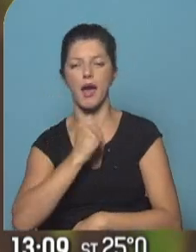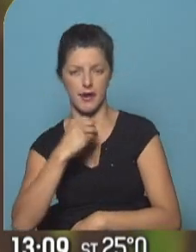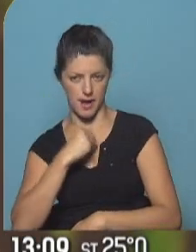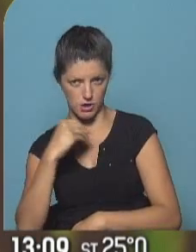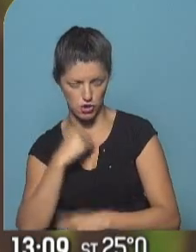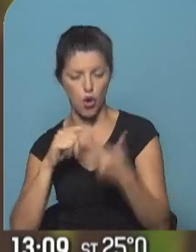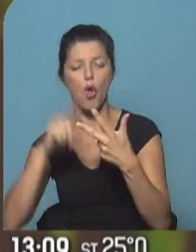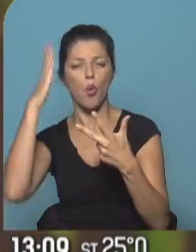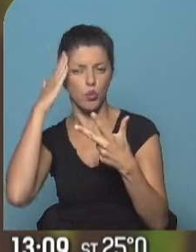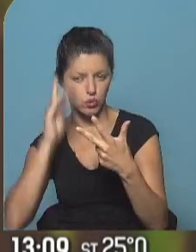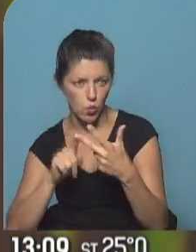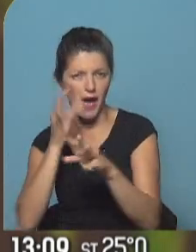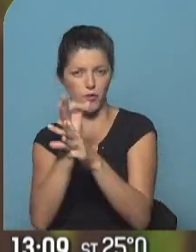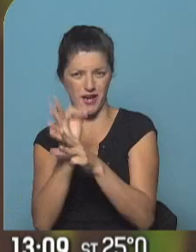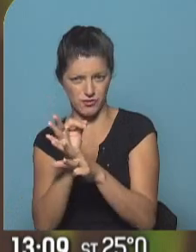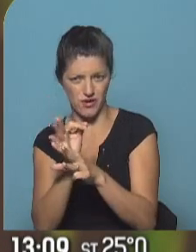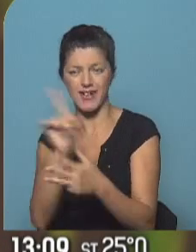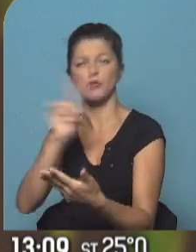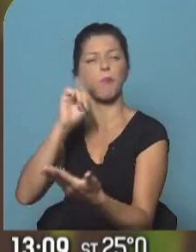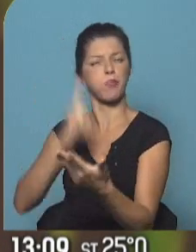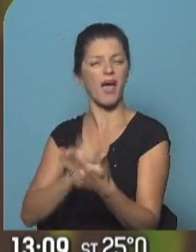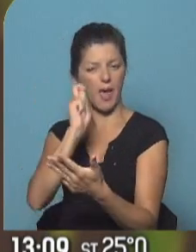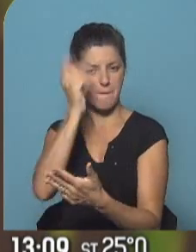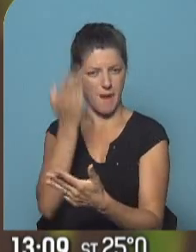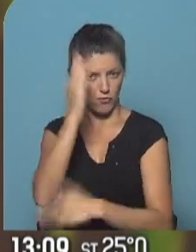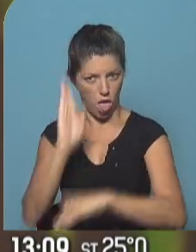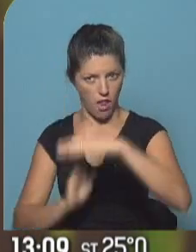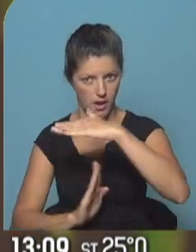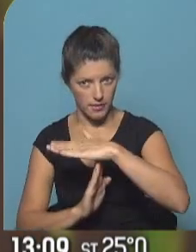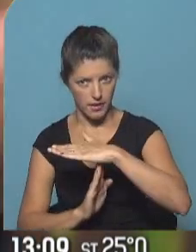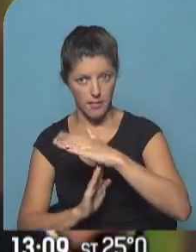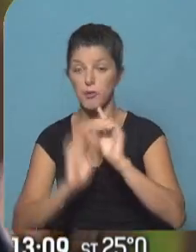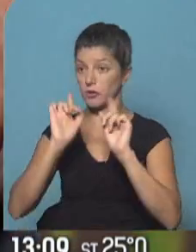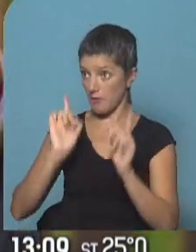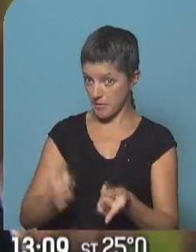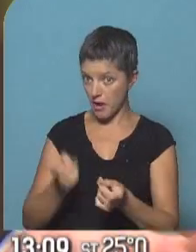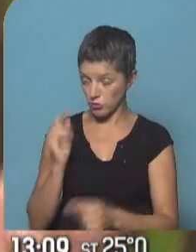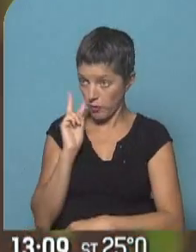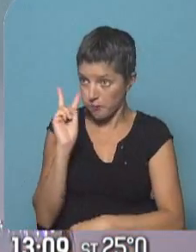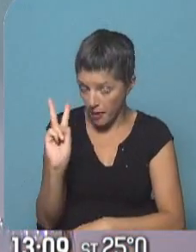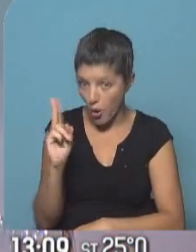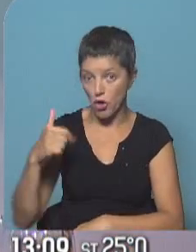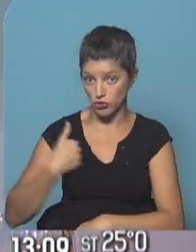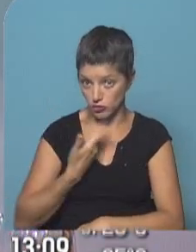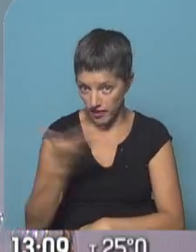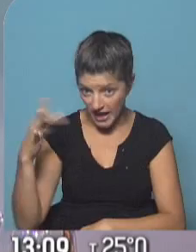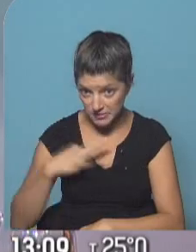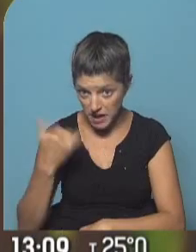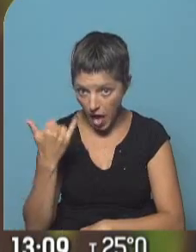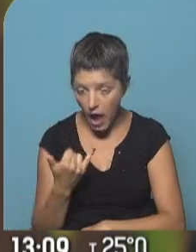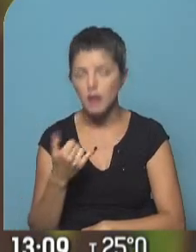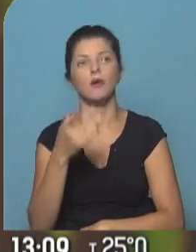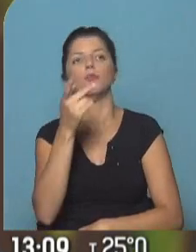de educación y demás. Ahora, al mismo tiempo vemos que hay una cierta sociedad civil, digamos, ¿no? Porque uno ve, hay gente en las calles, hay redes